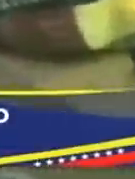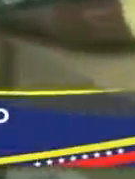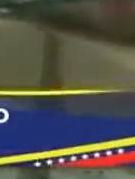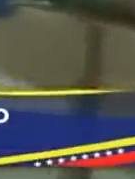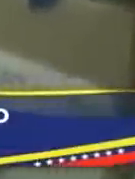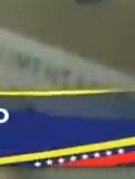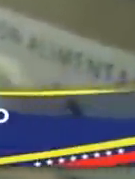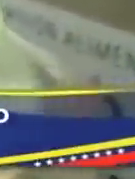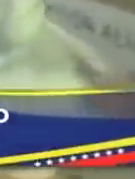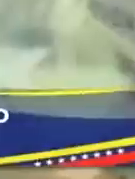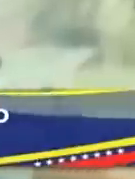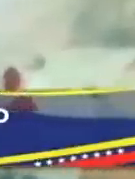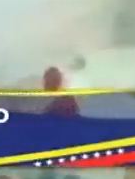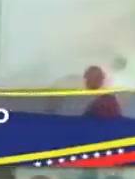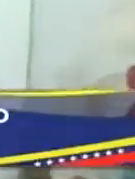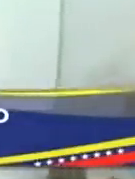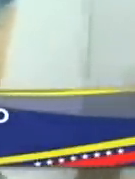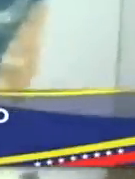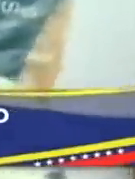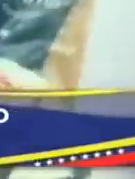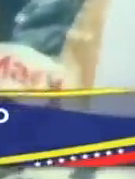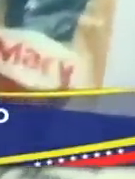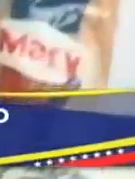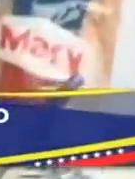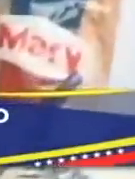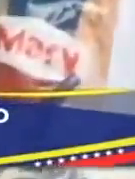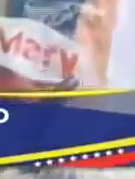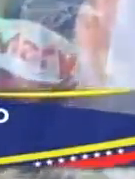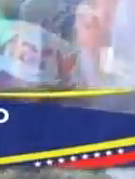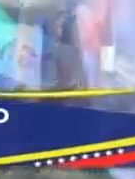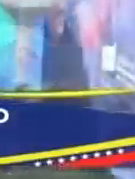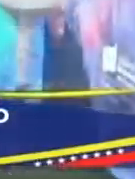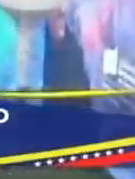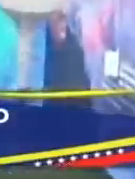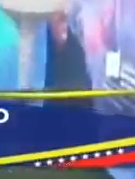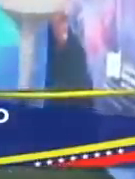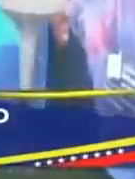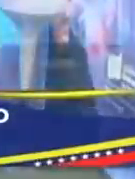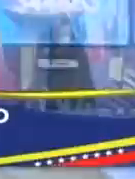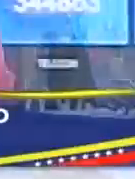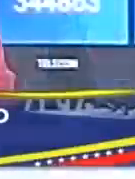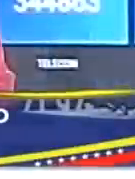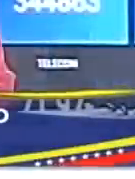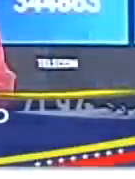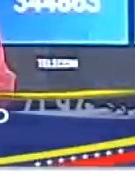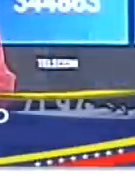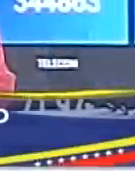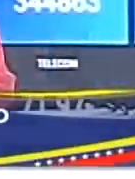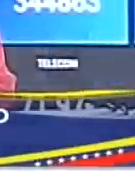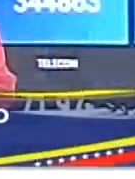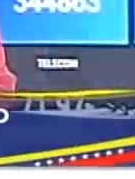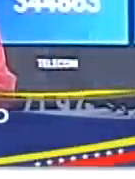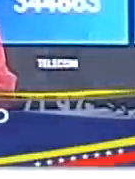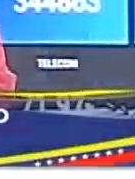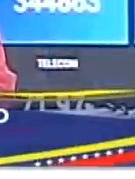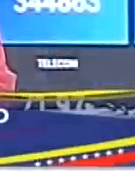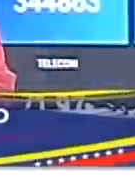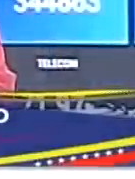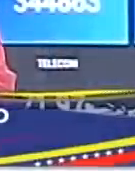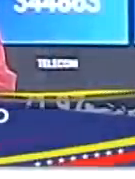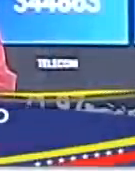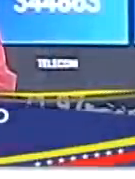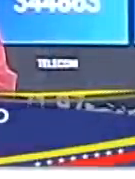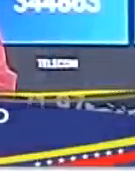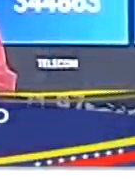en estos 24 años estamos mostrando del camino andado, de